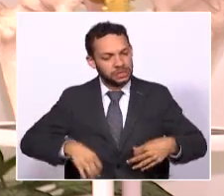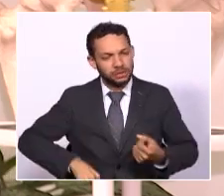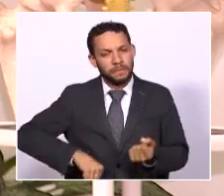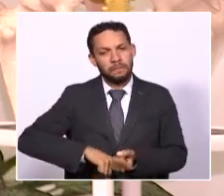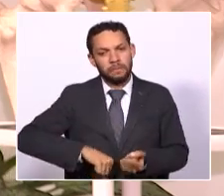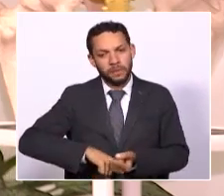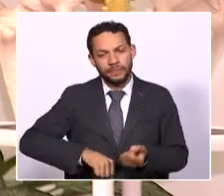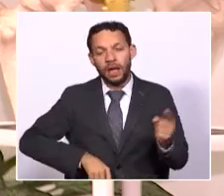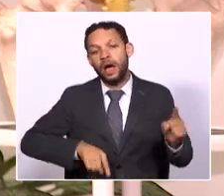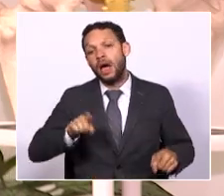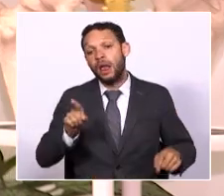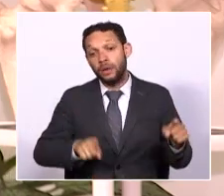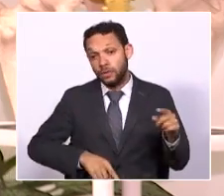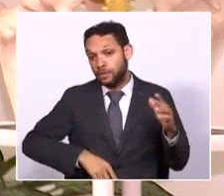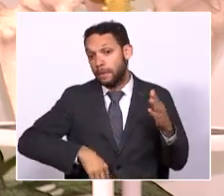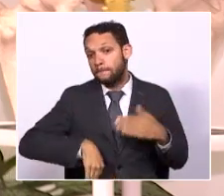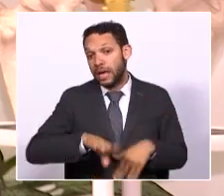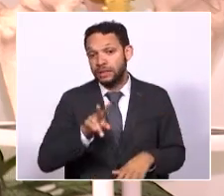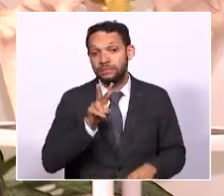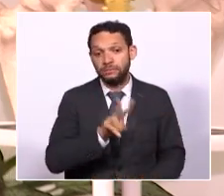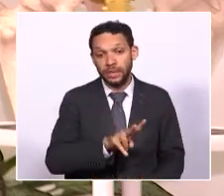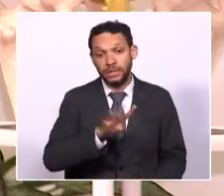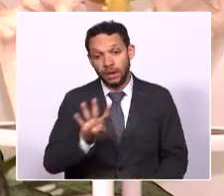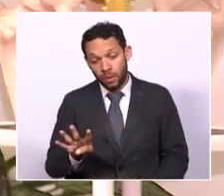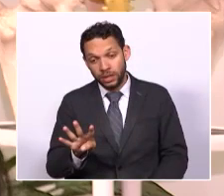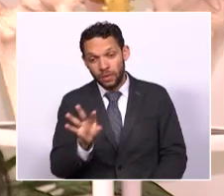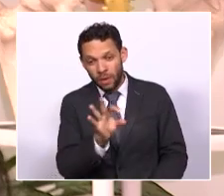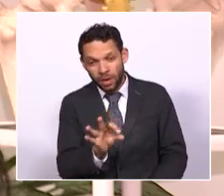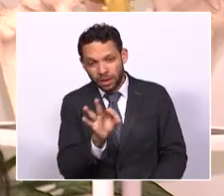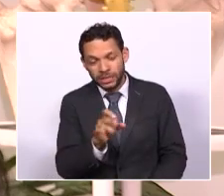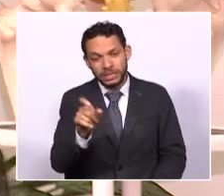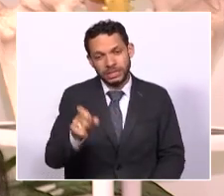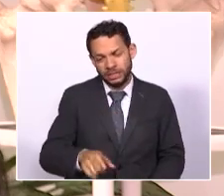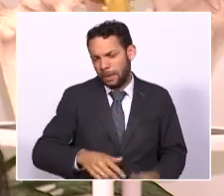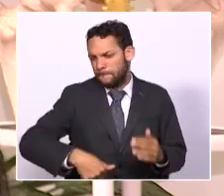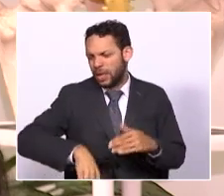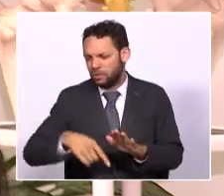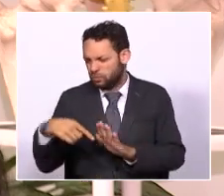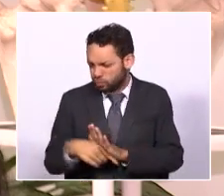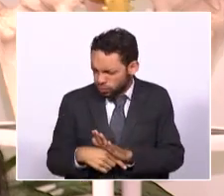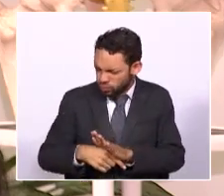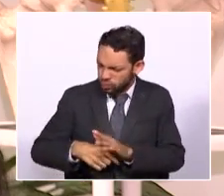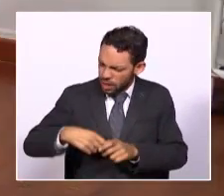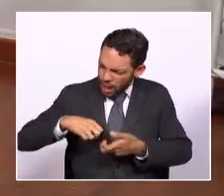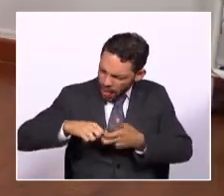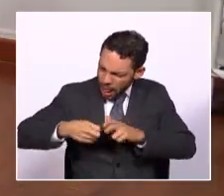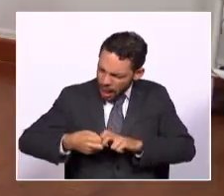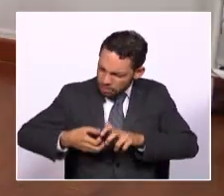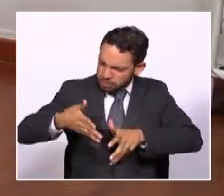de escoliosis que sobrepasan los 24 o 30 grados que van a requerir un tratamiento mucho más largo.